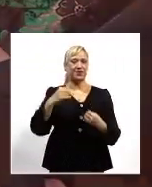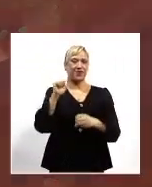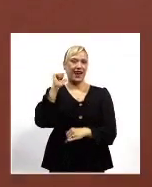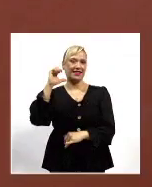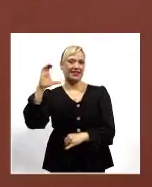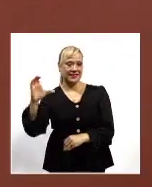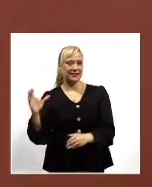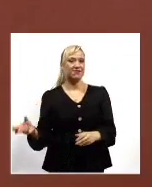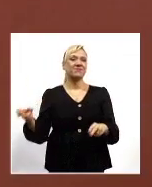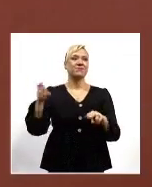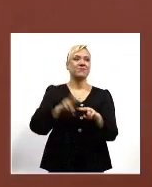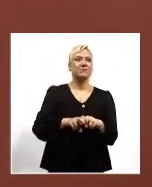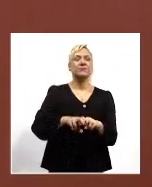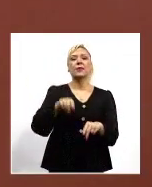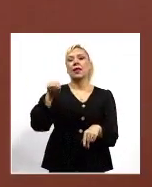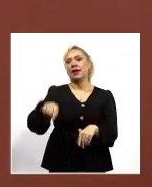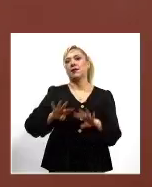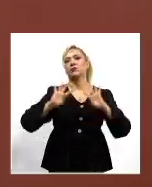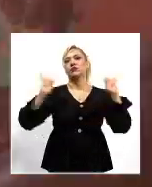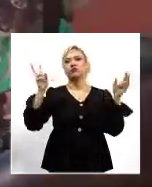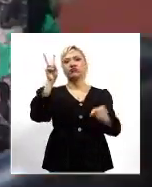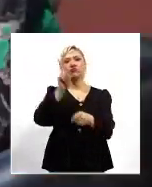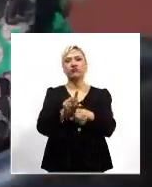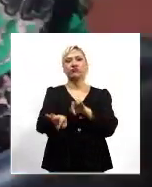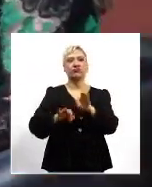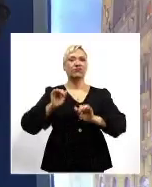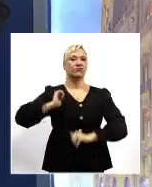AC, en el Consejo de la Judicatura Federal.